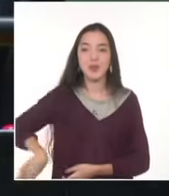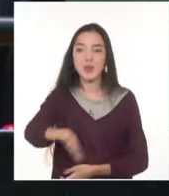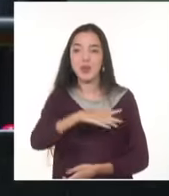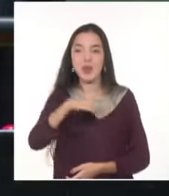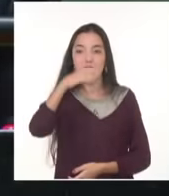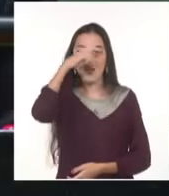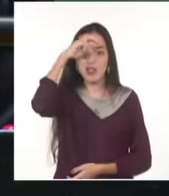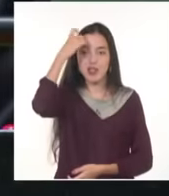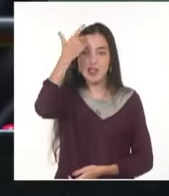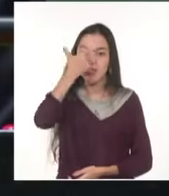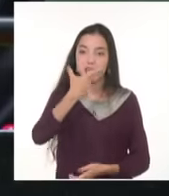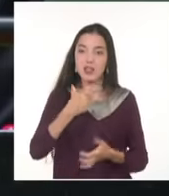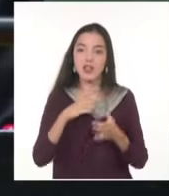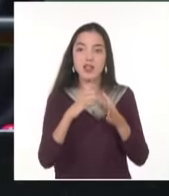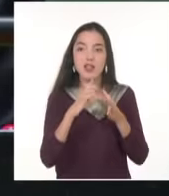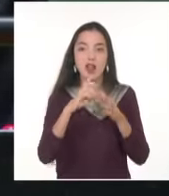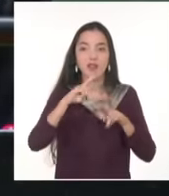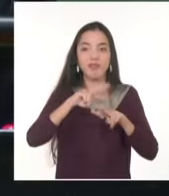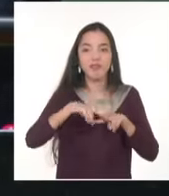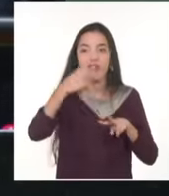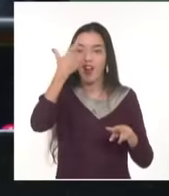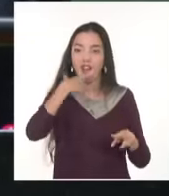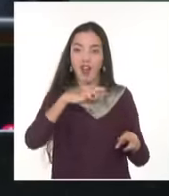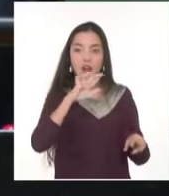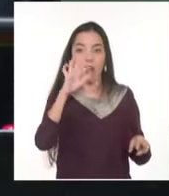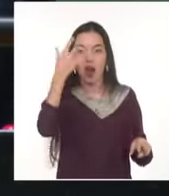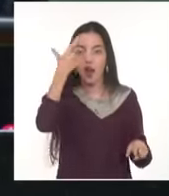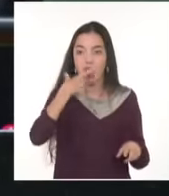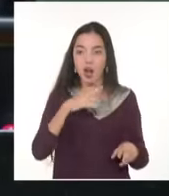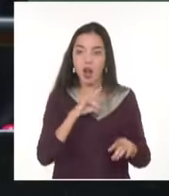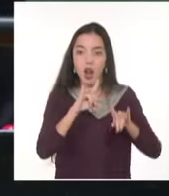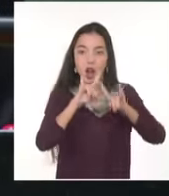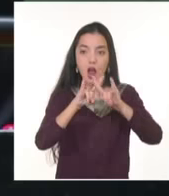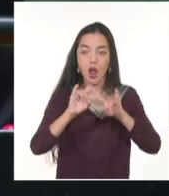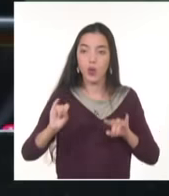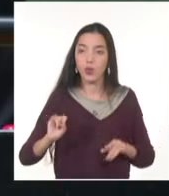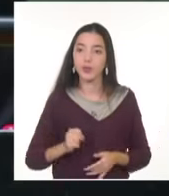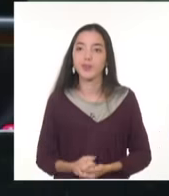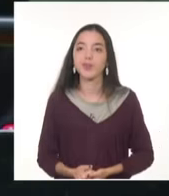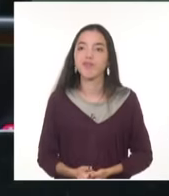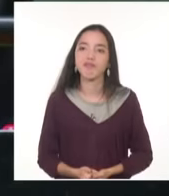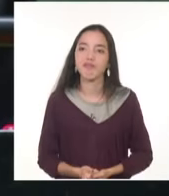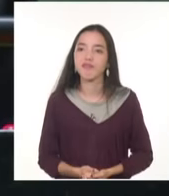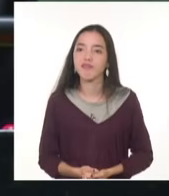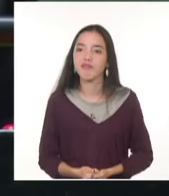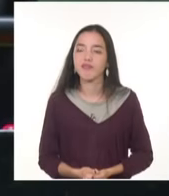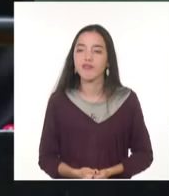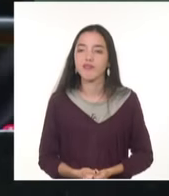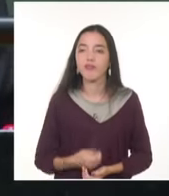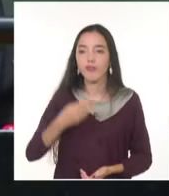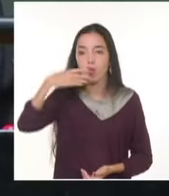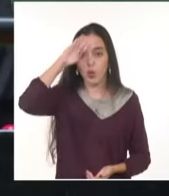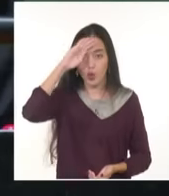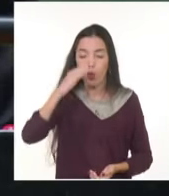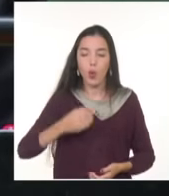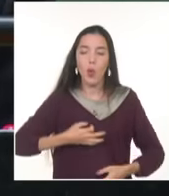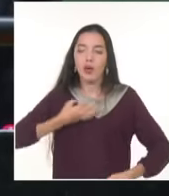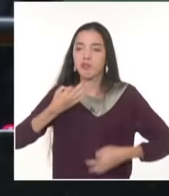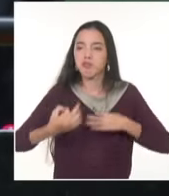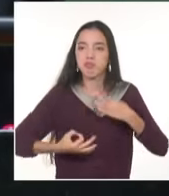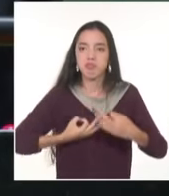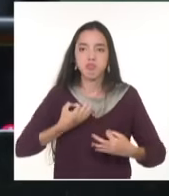libre determinación. Cuba expresa su firme rechazo a las acciones